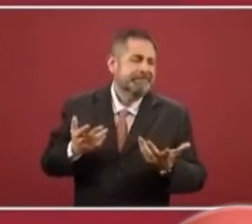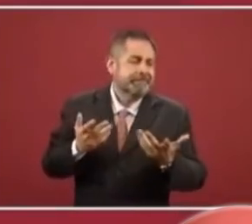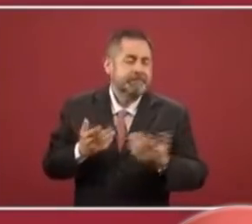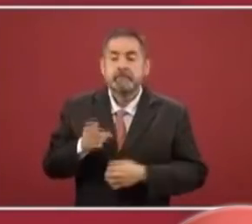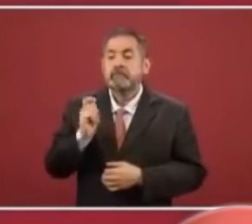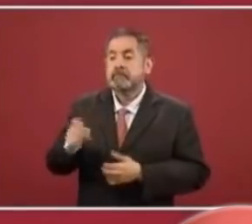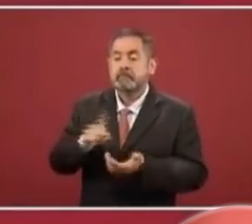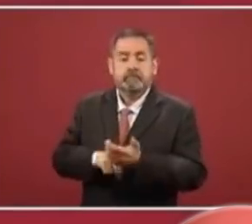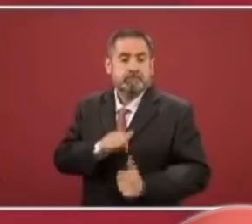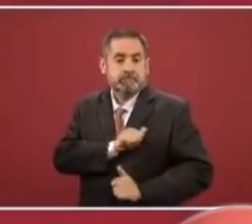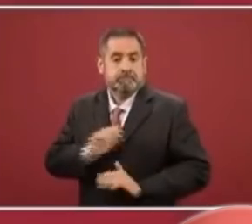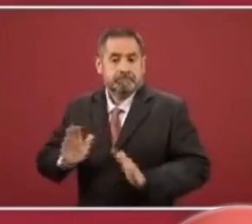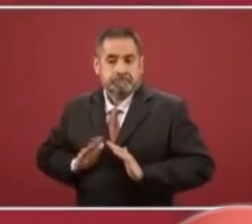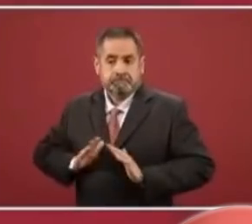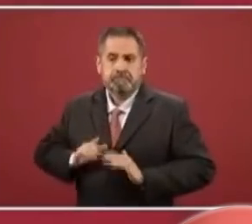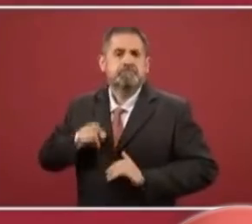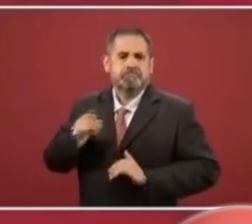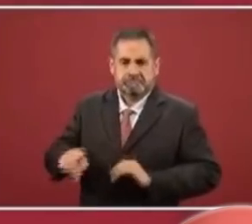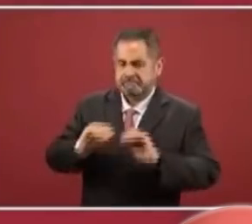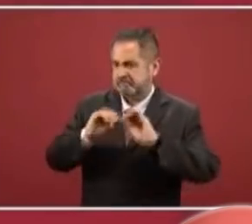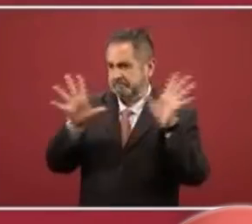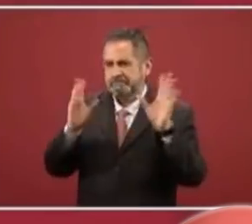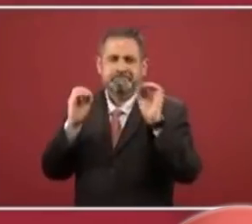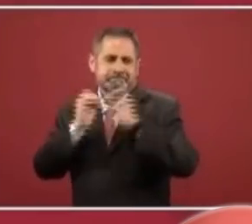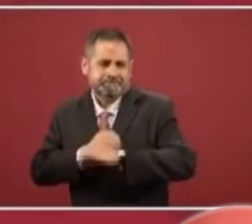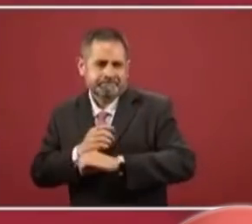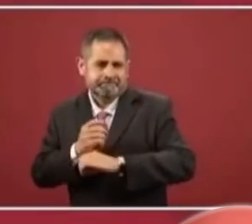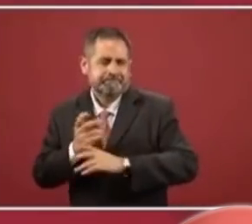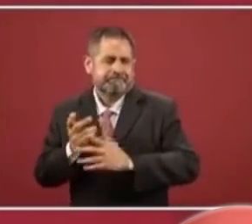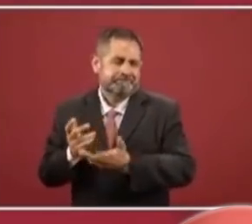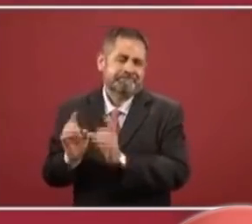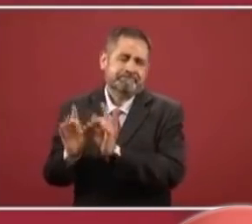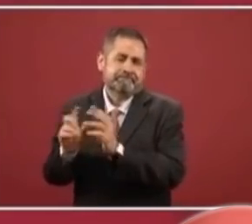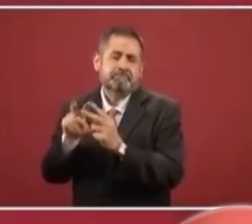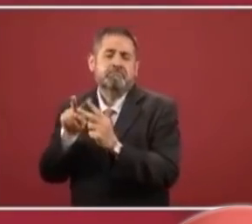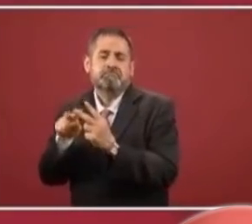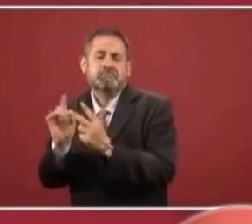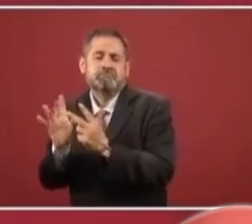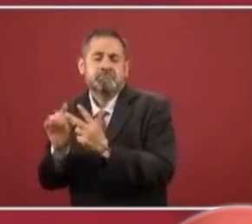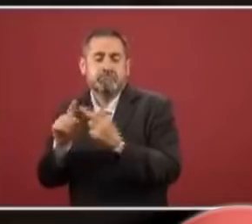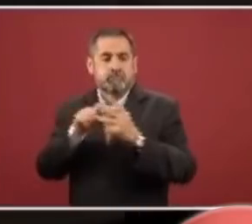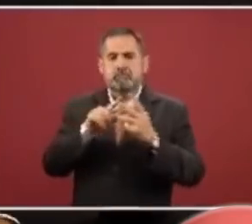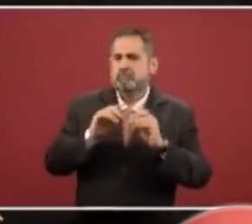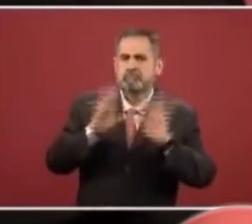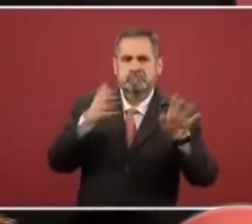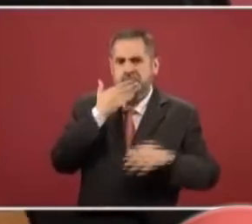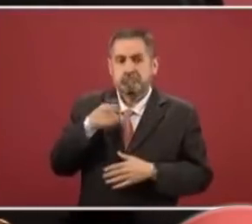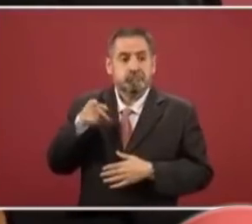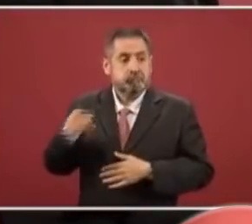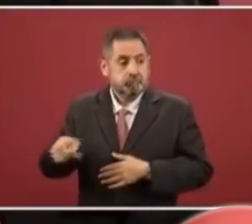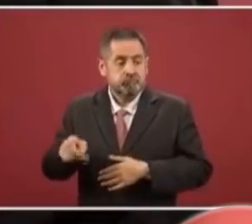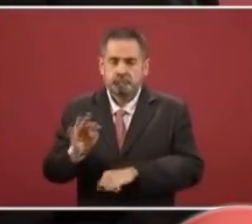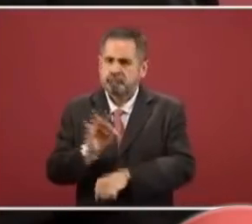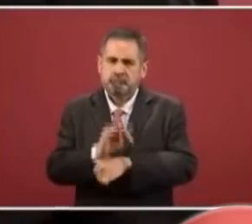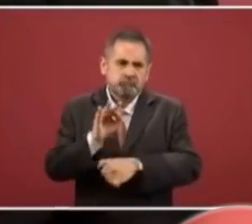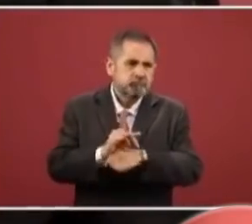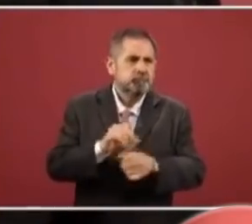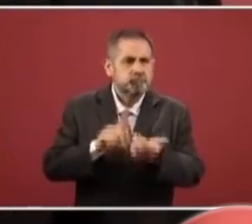de una revolución para defender a un